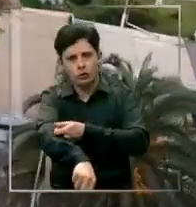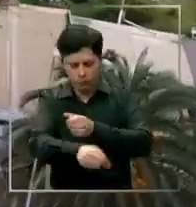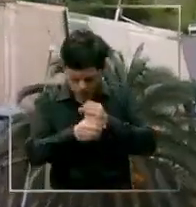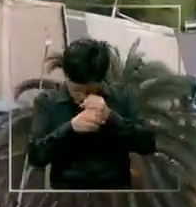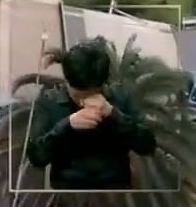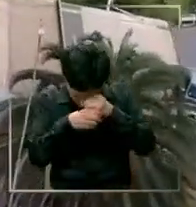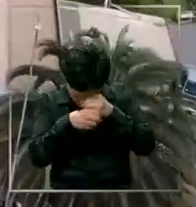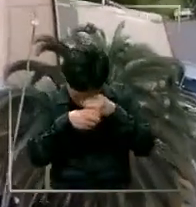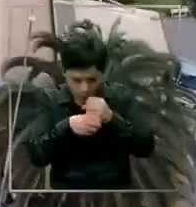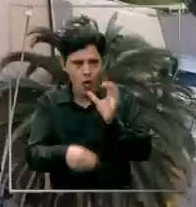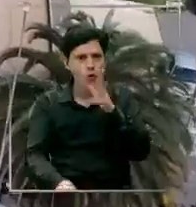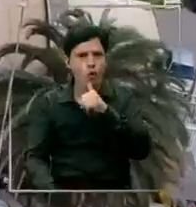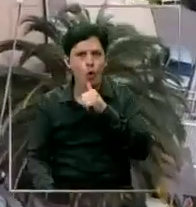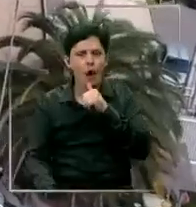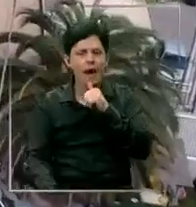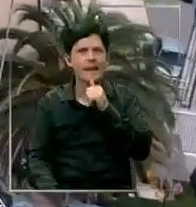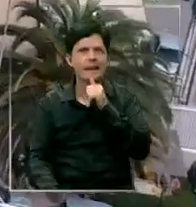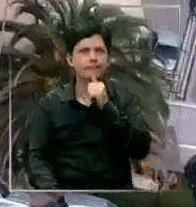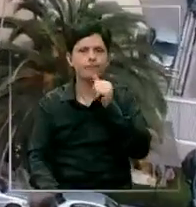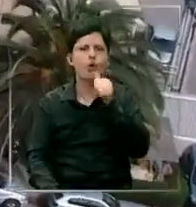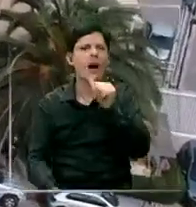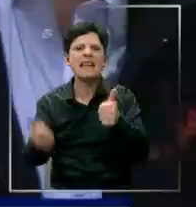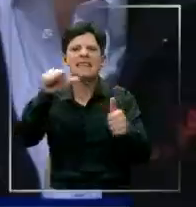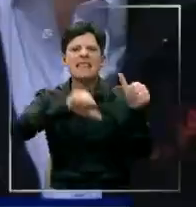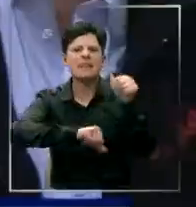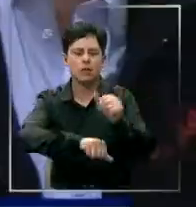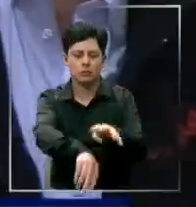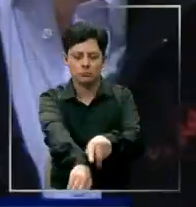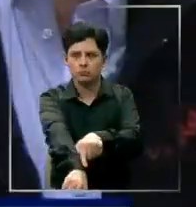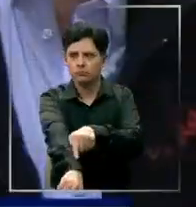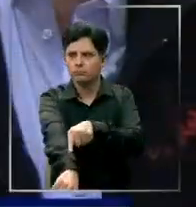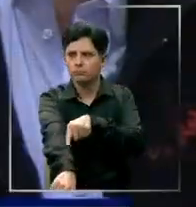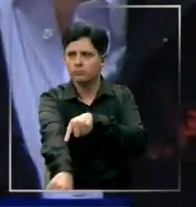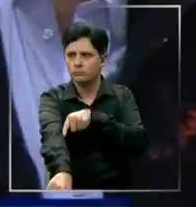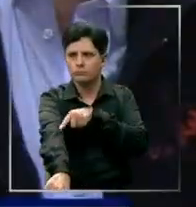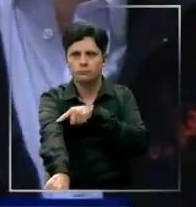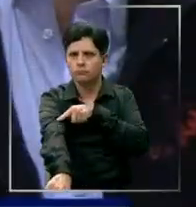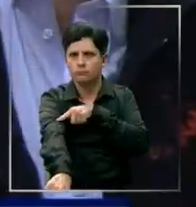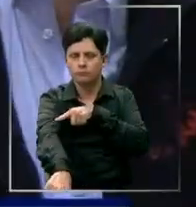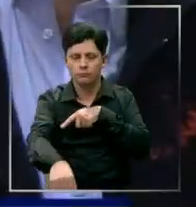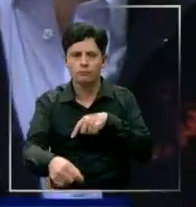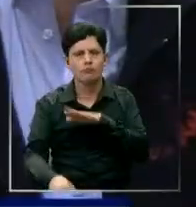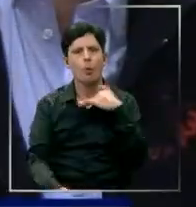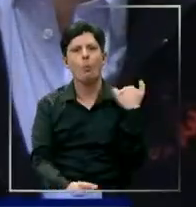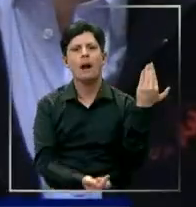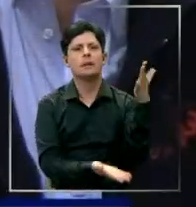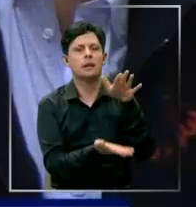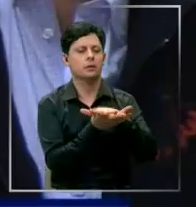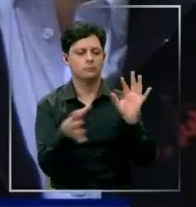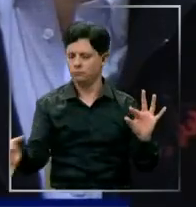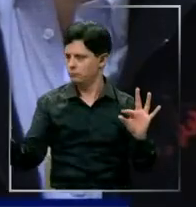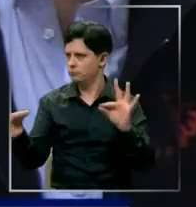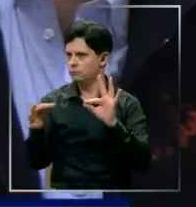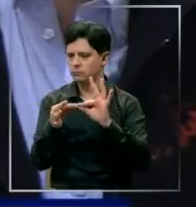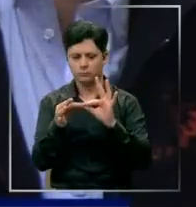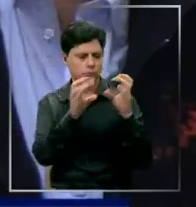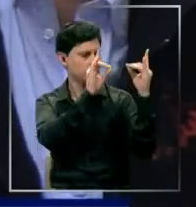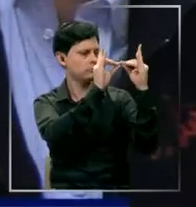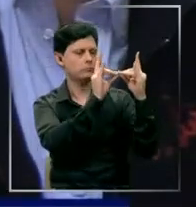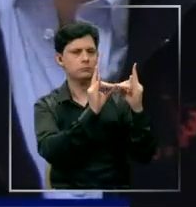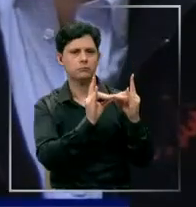No se han encontrado agentes químicos relevantes que pudieran relacionarse con el desenlace de la muerte del señor Pablo Neruda.